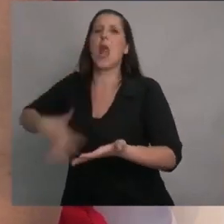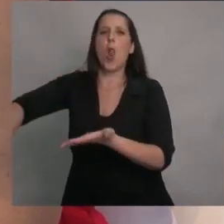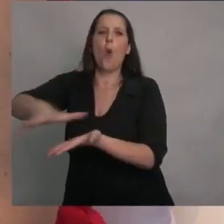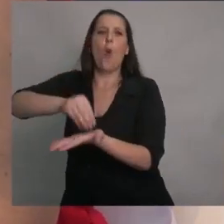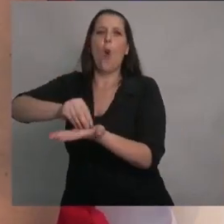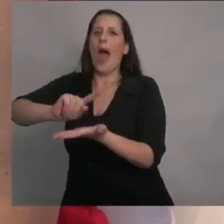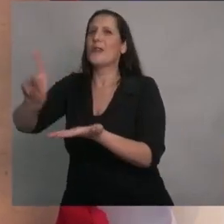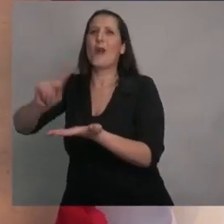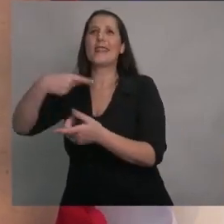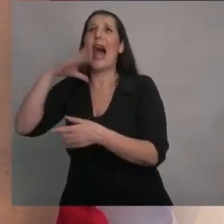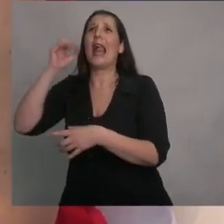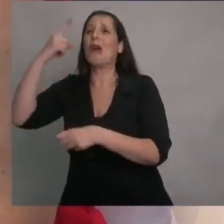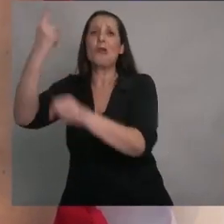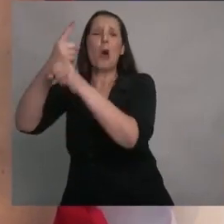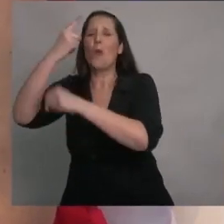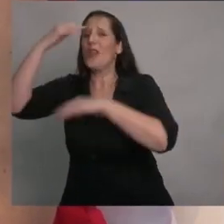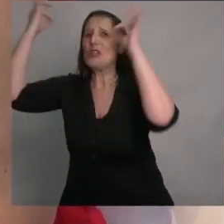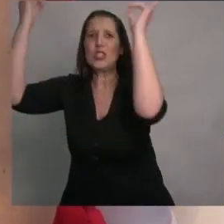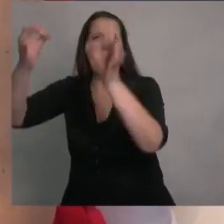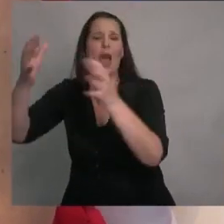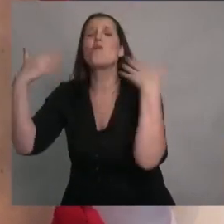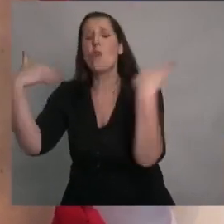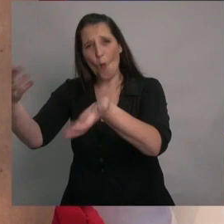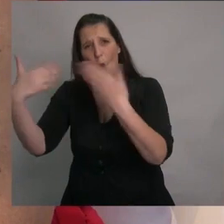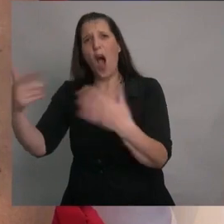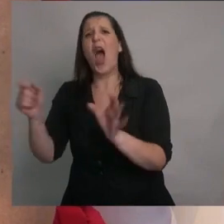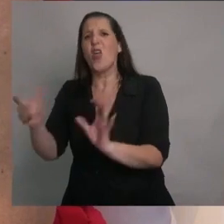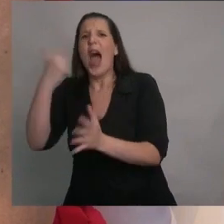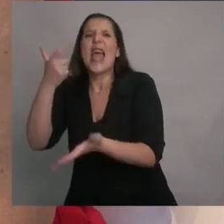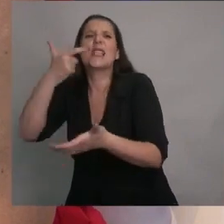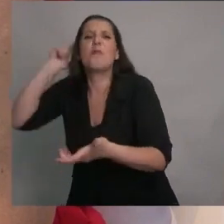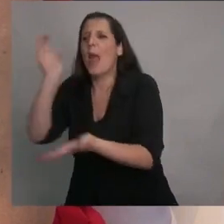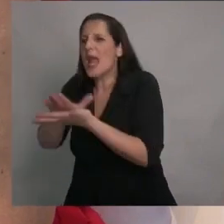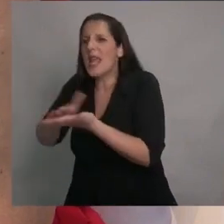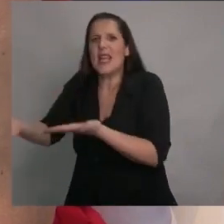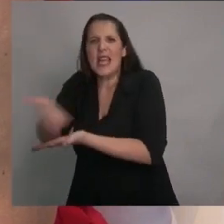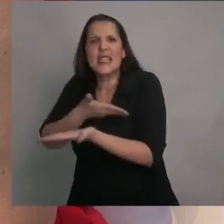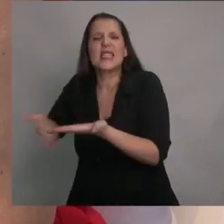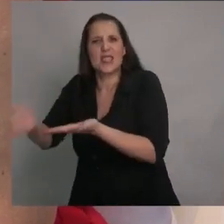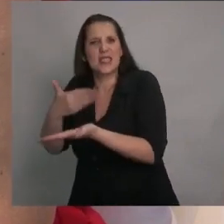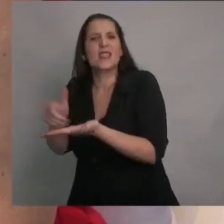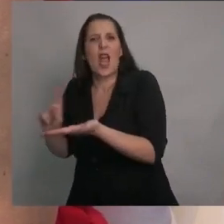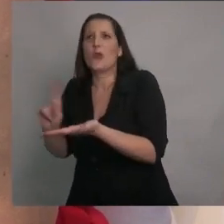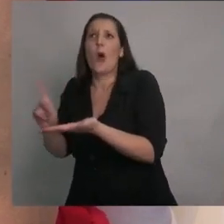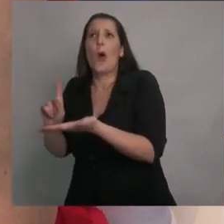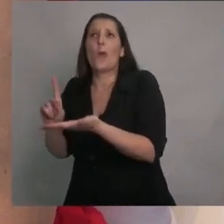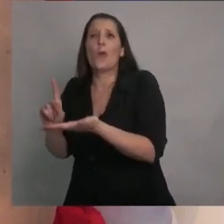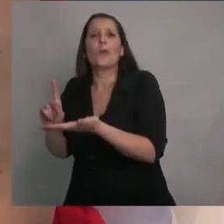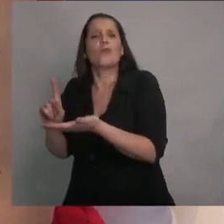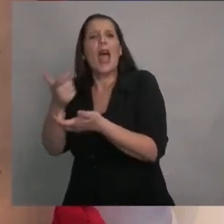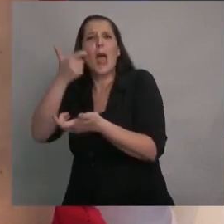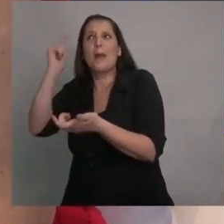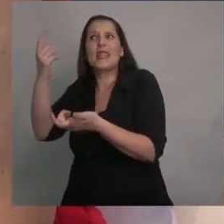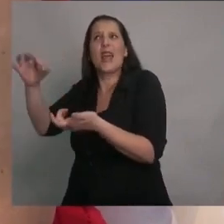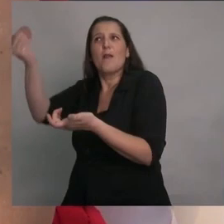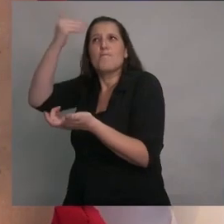sino tópica, pragmática y orientada por las contingencias y no principista en su moralidad.